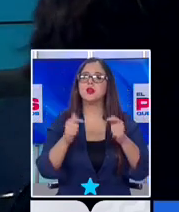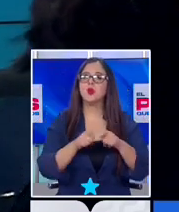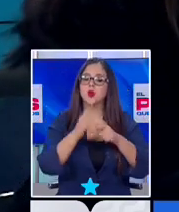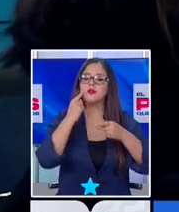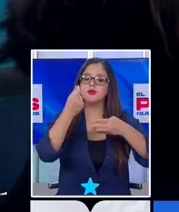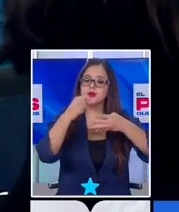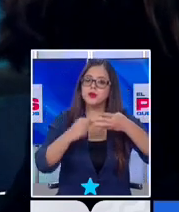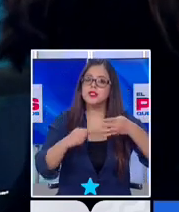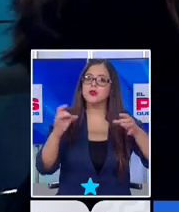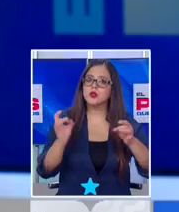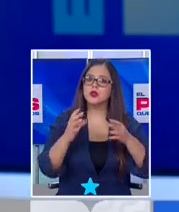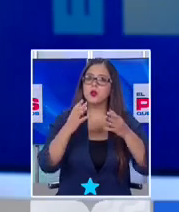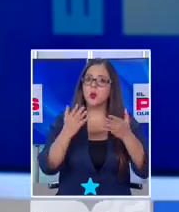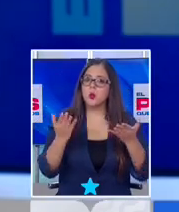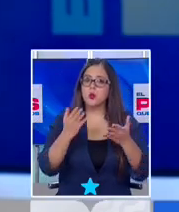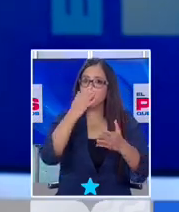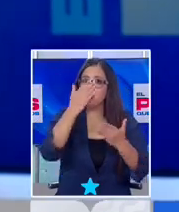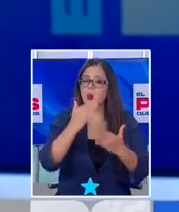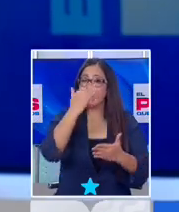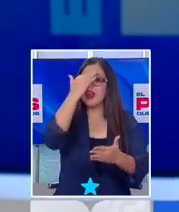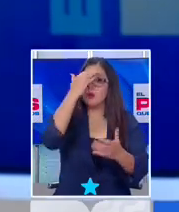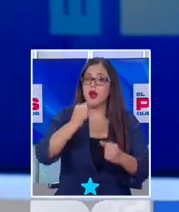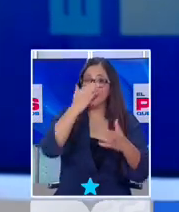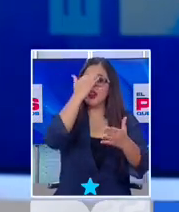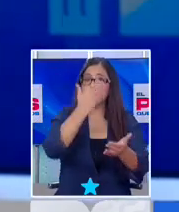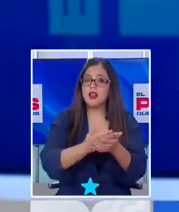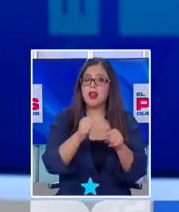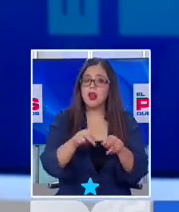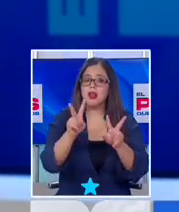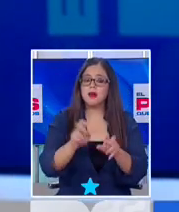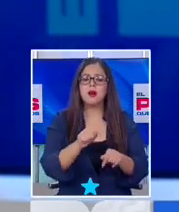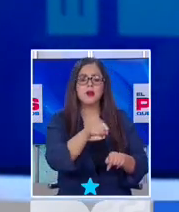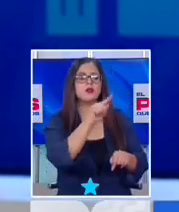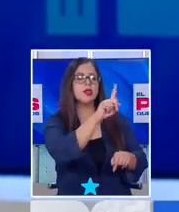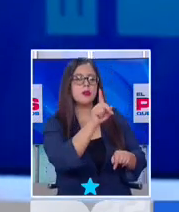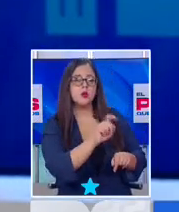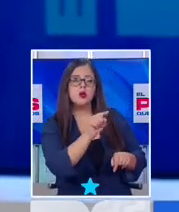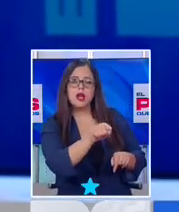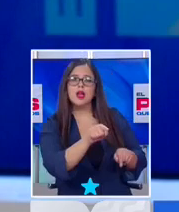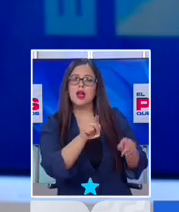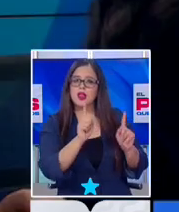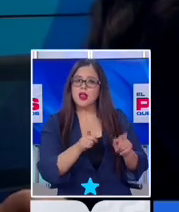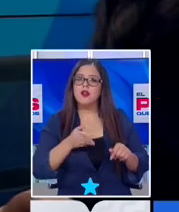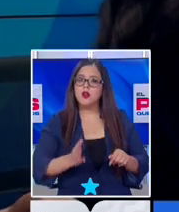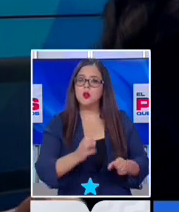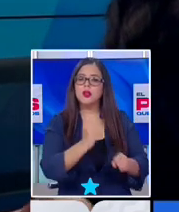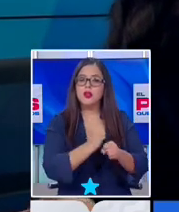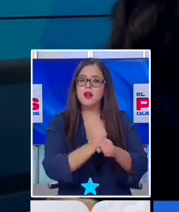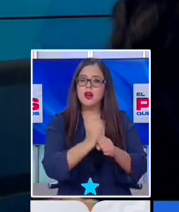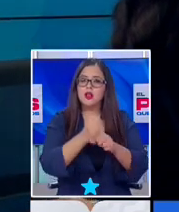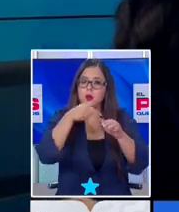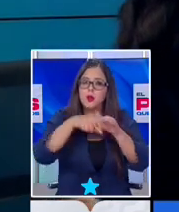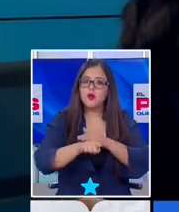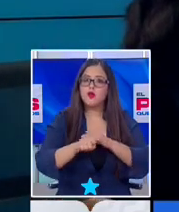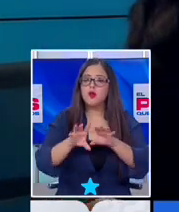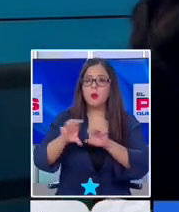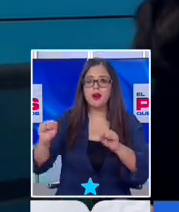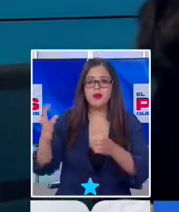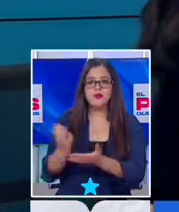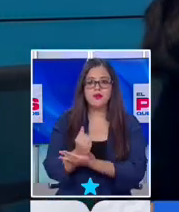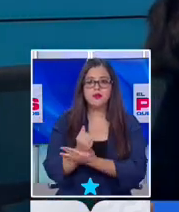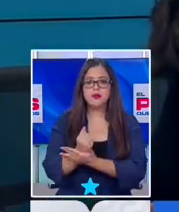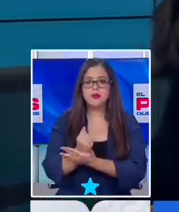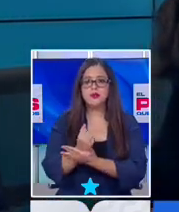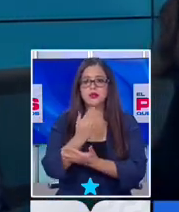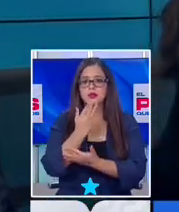de sobreponerse a lo que hoy día es la cámara y por tanto el pleno notas eso que efectivamente se tiene que seguir trabajando en profundidad para llegar a acuerdo y por sobre